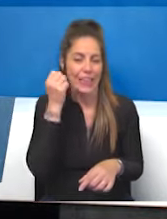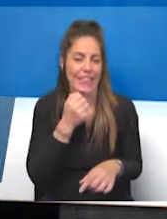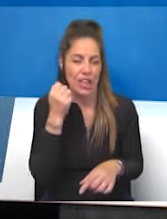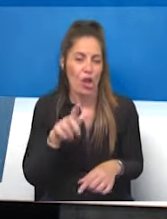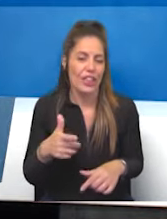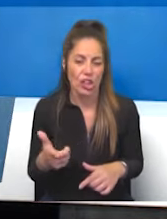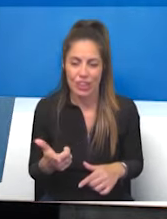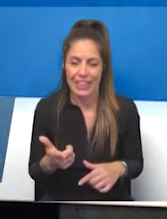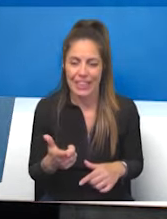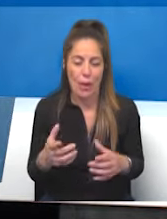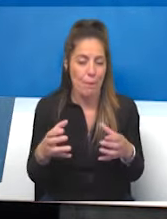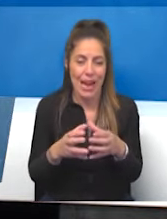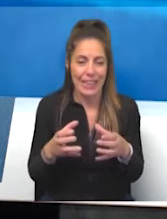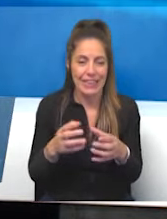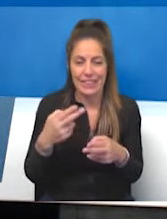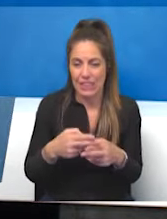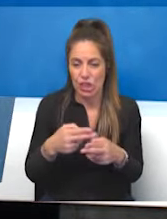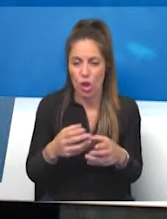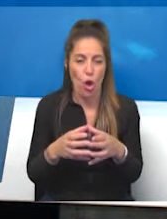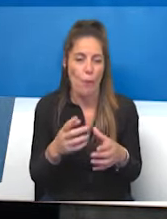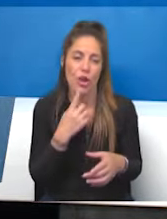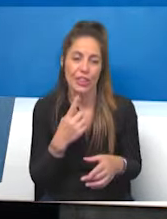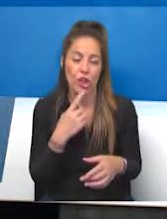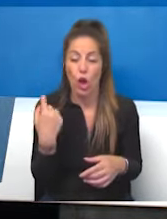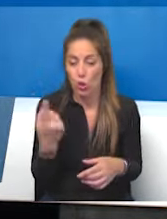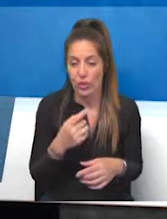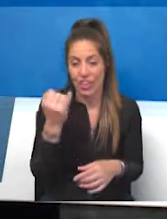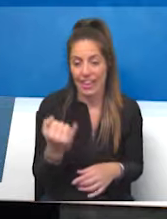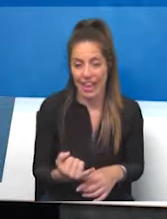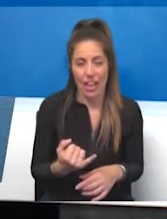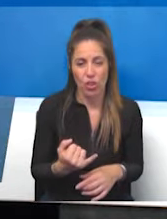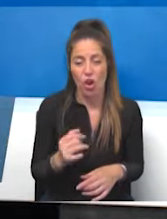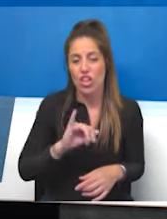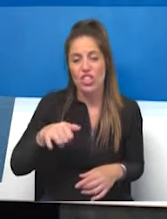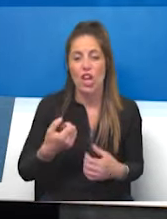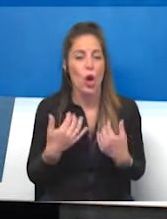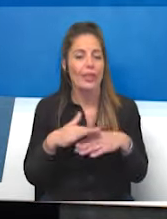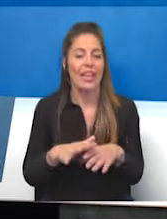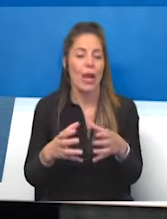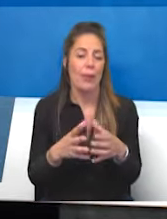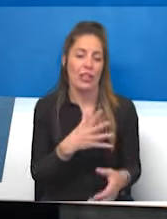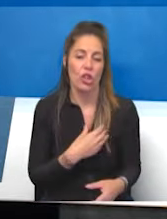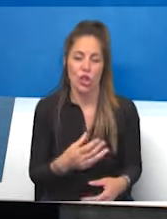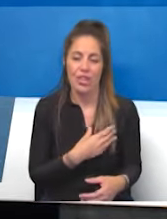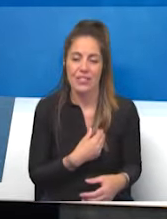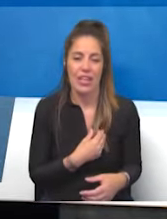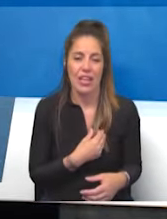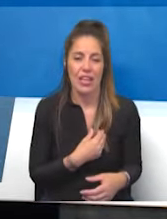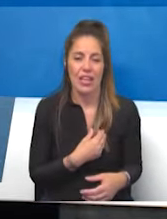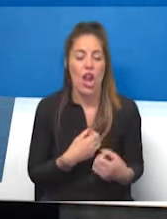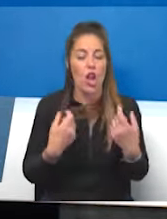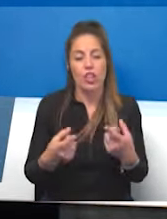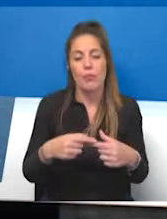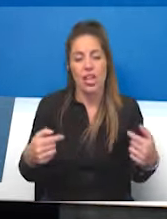tiene ningún partido bueno nuestro caso Álvaro Delgado dejó de pertenecer al partido nacional porque lo cedimos algo más